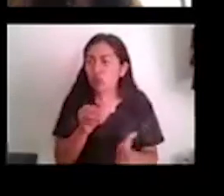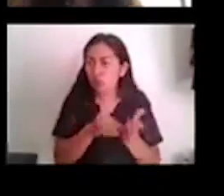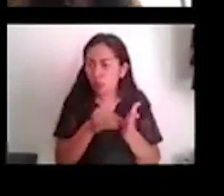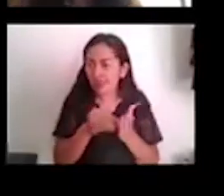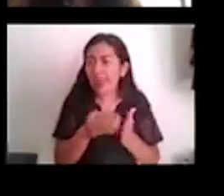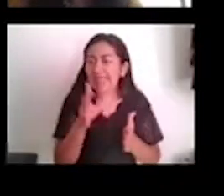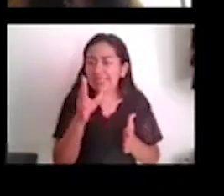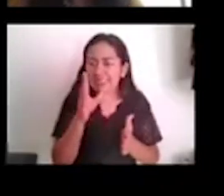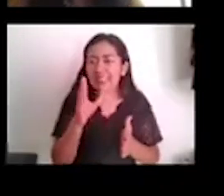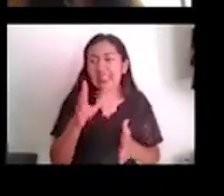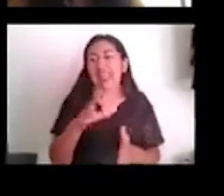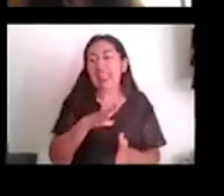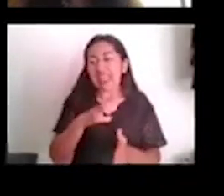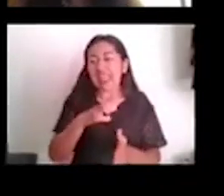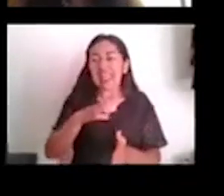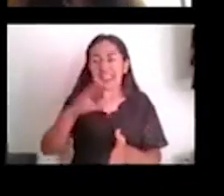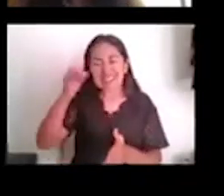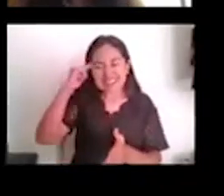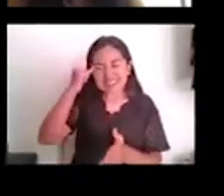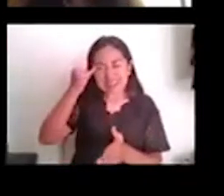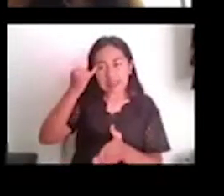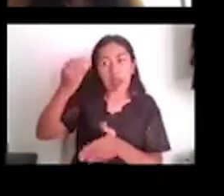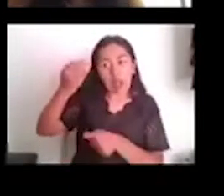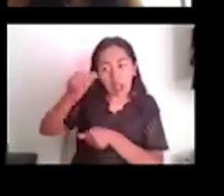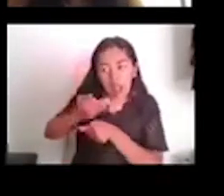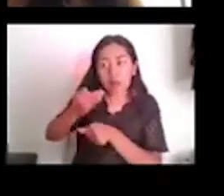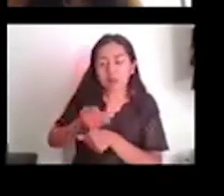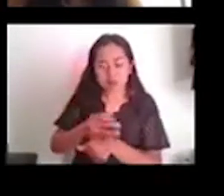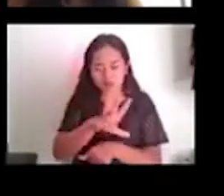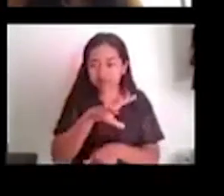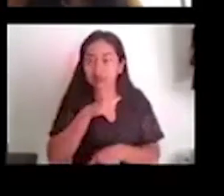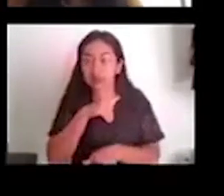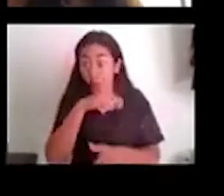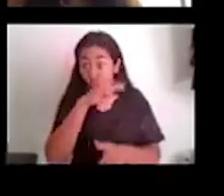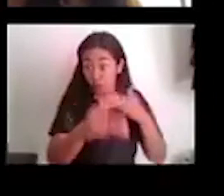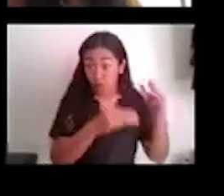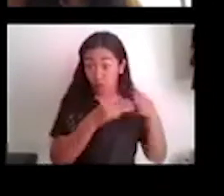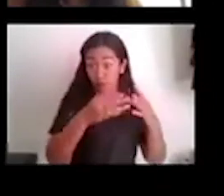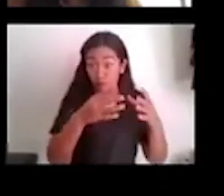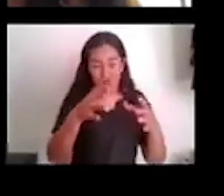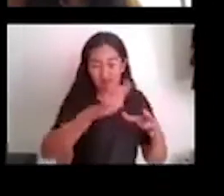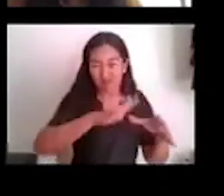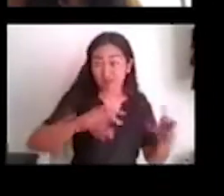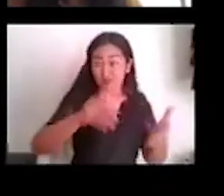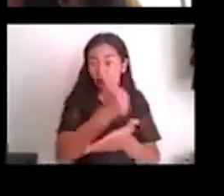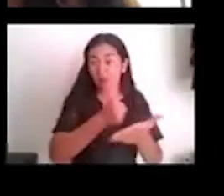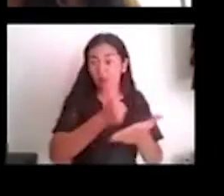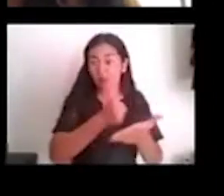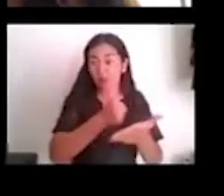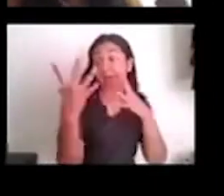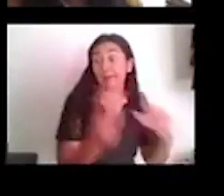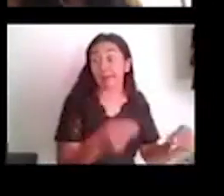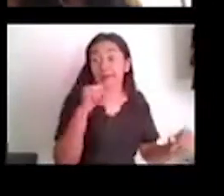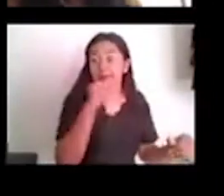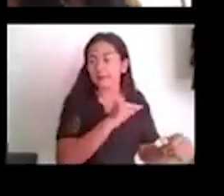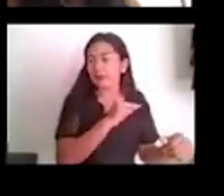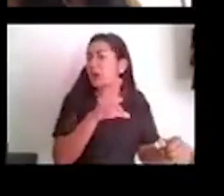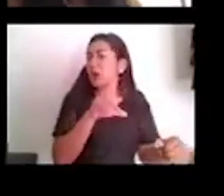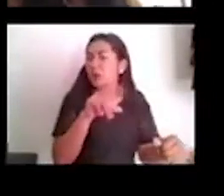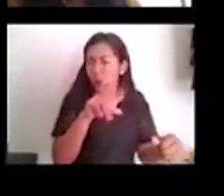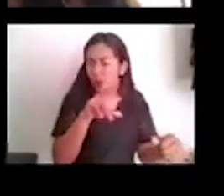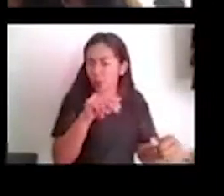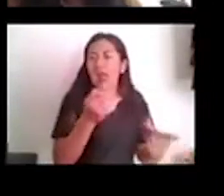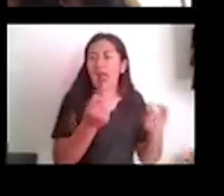contemporáneas. Entonces, digamos, es un mundo que no pereció del todo, que se mantiene a través de algunas creencias que